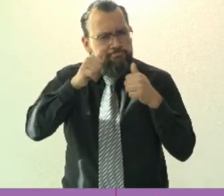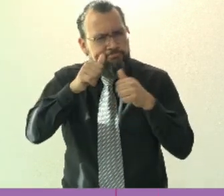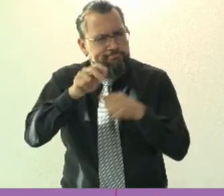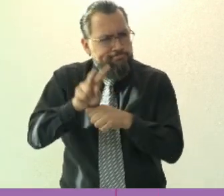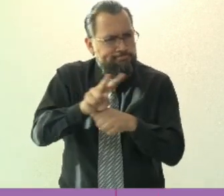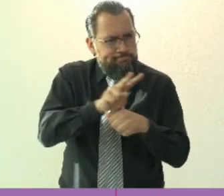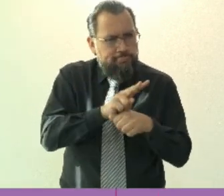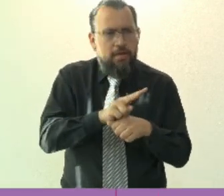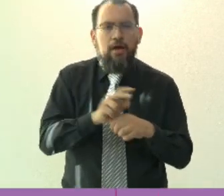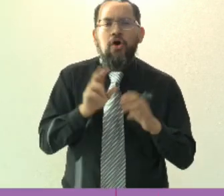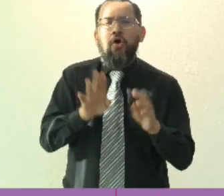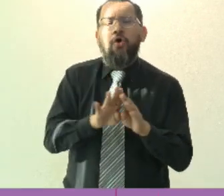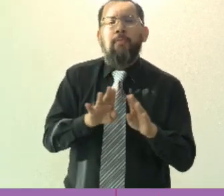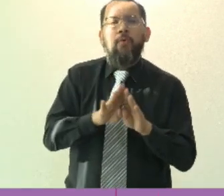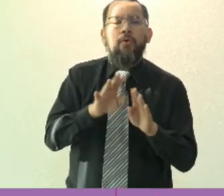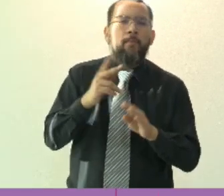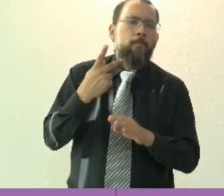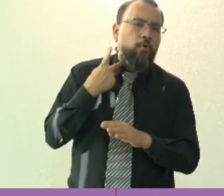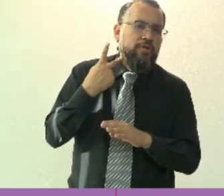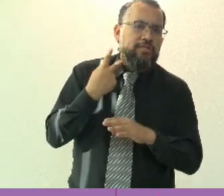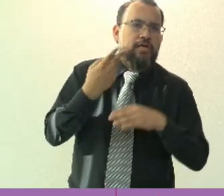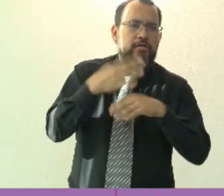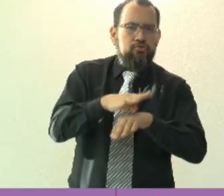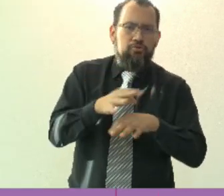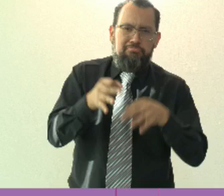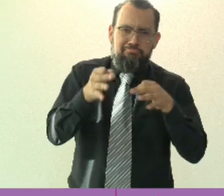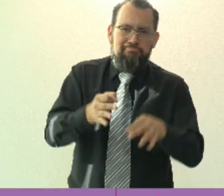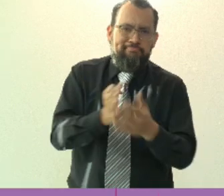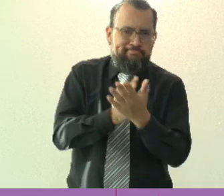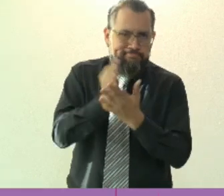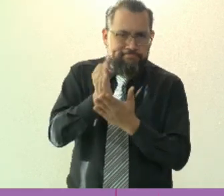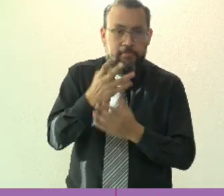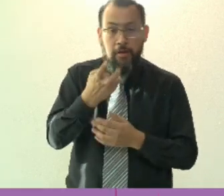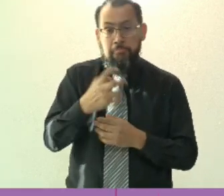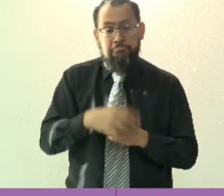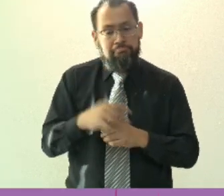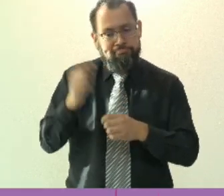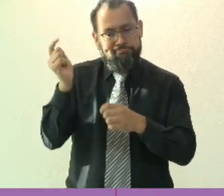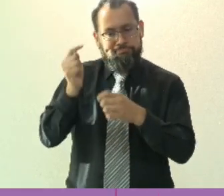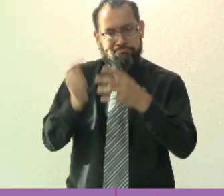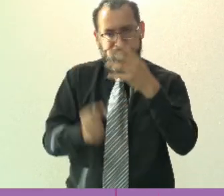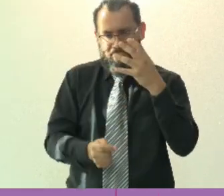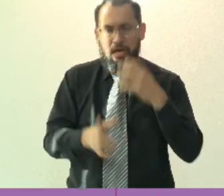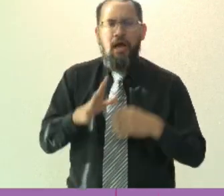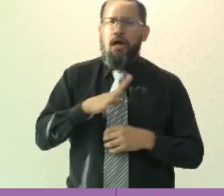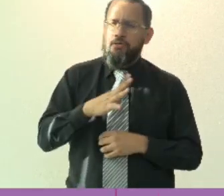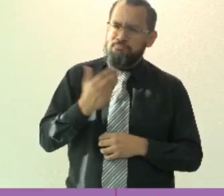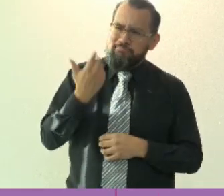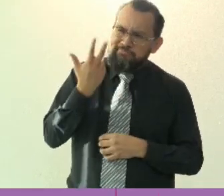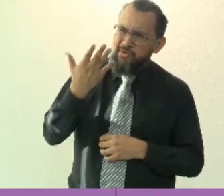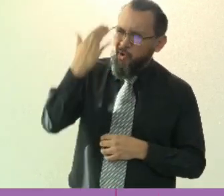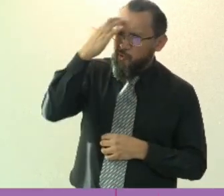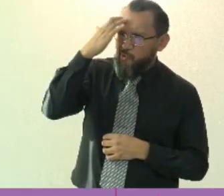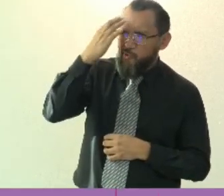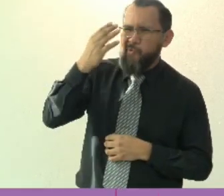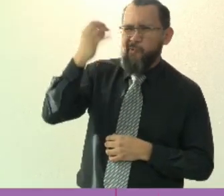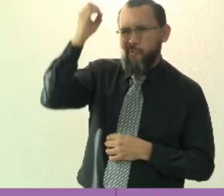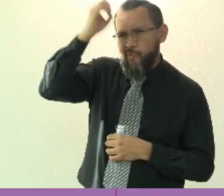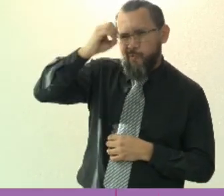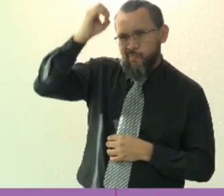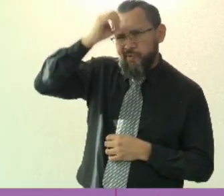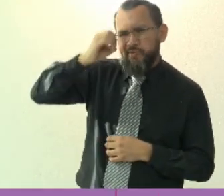Compliance y Políticas de Integridad. Entonces, maestro Pedro, sí nos gustaría mucho conocer su opinión, le